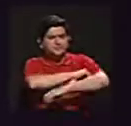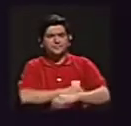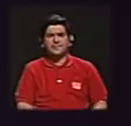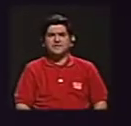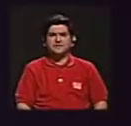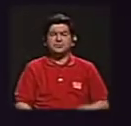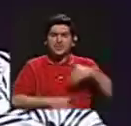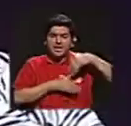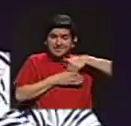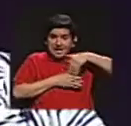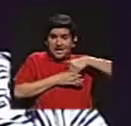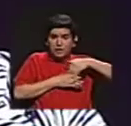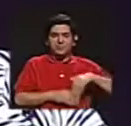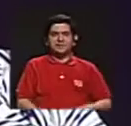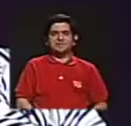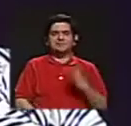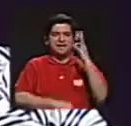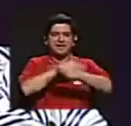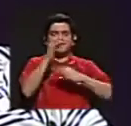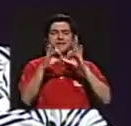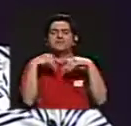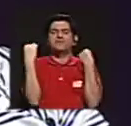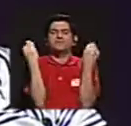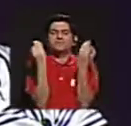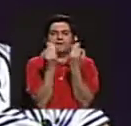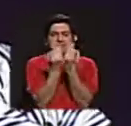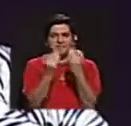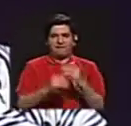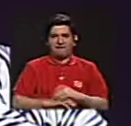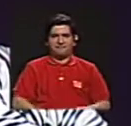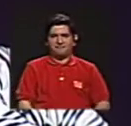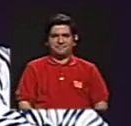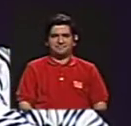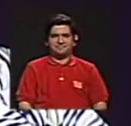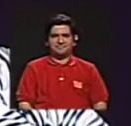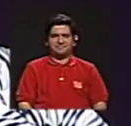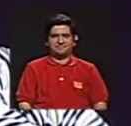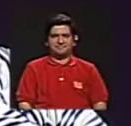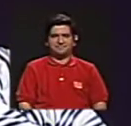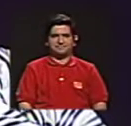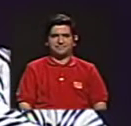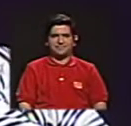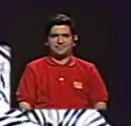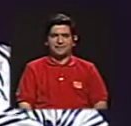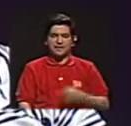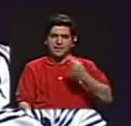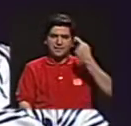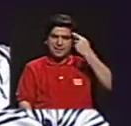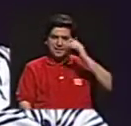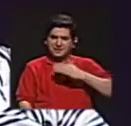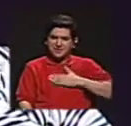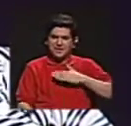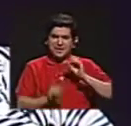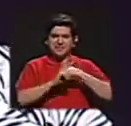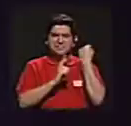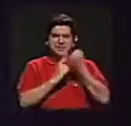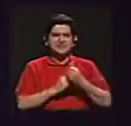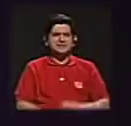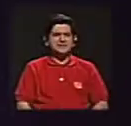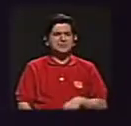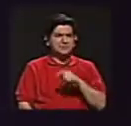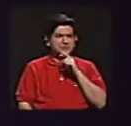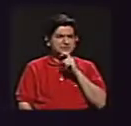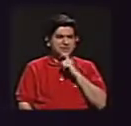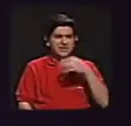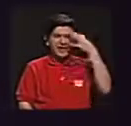hace íntima, se hace familiar. Entonces, para mí una de las cosas más graves es creer que